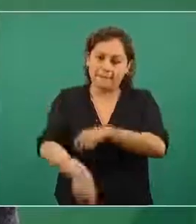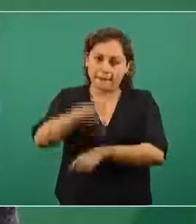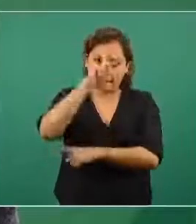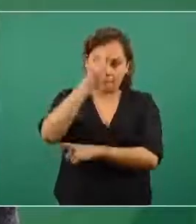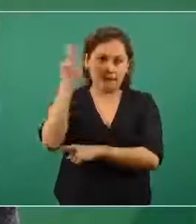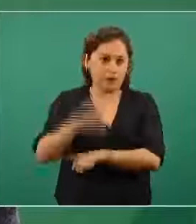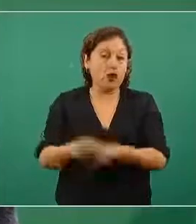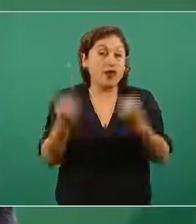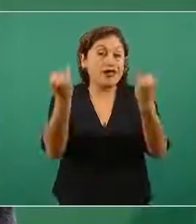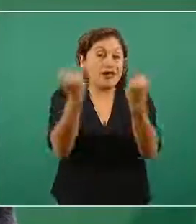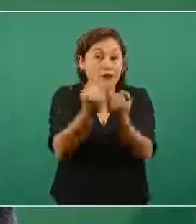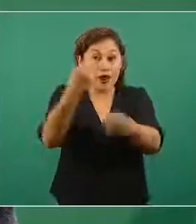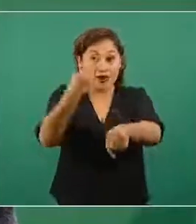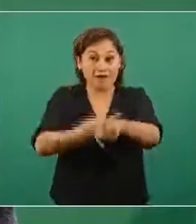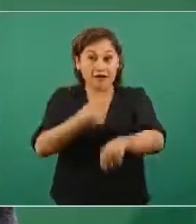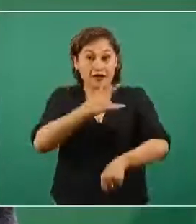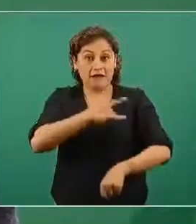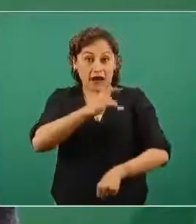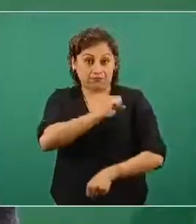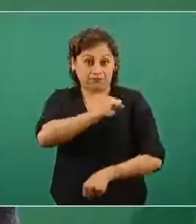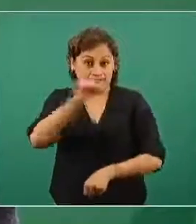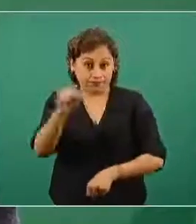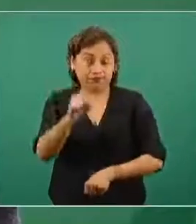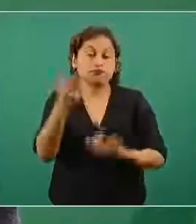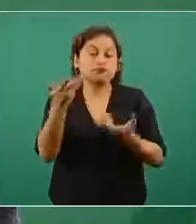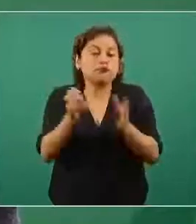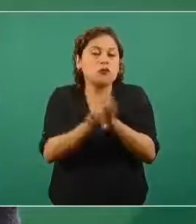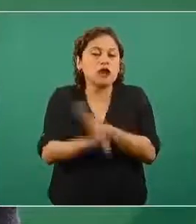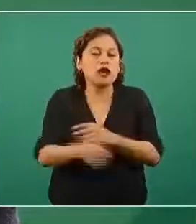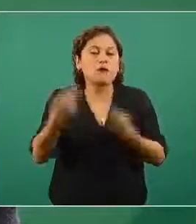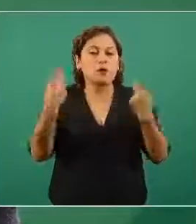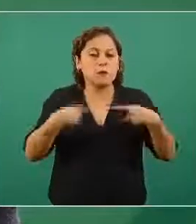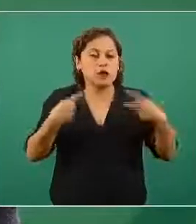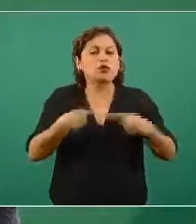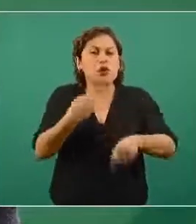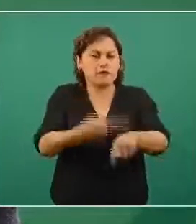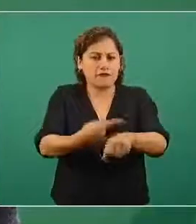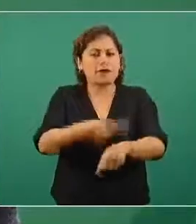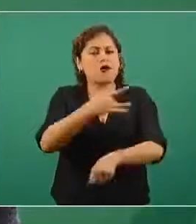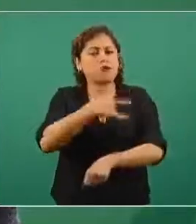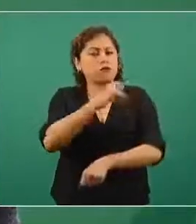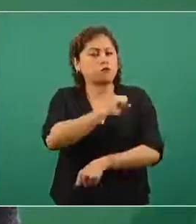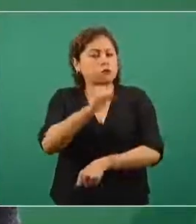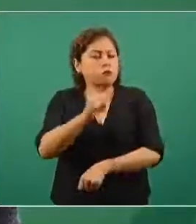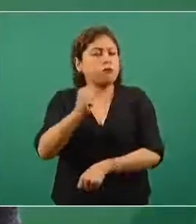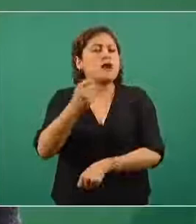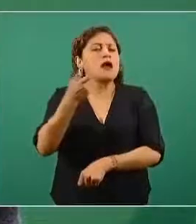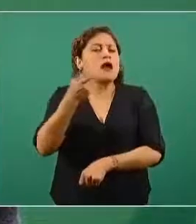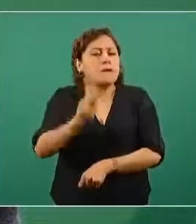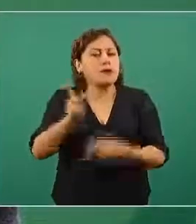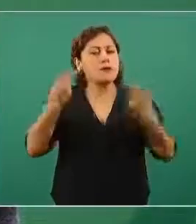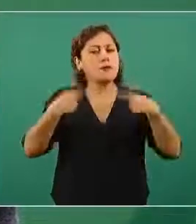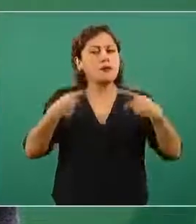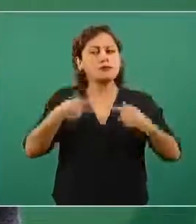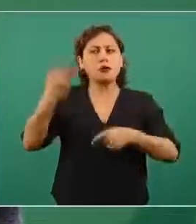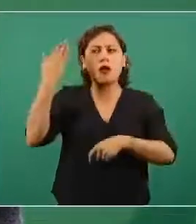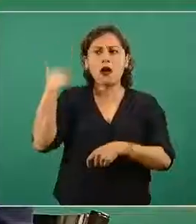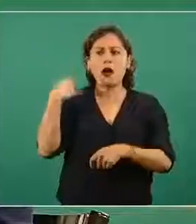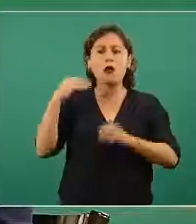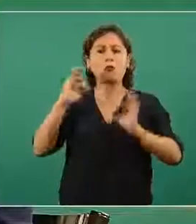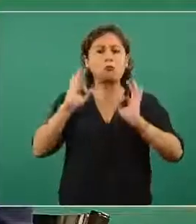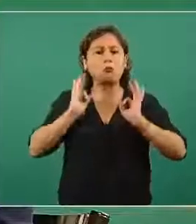su momento, si estas están bajo control, si la persona ha mantenido los hábitos, digamos, saludables, dietéticos y